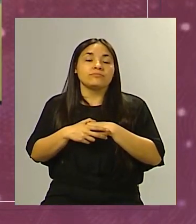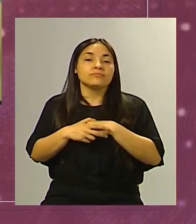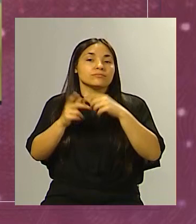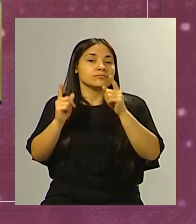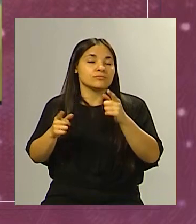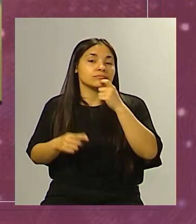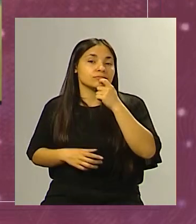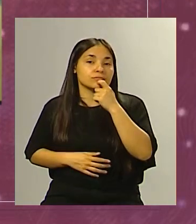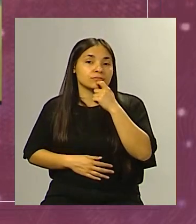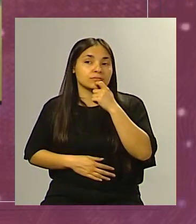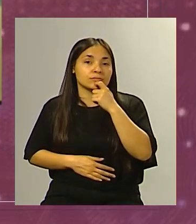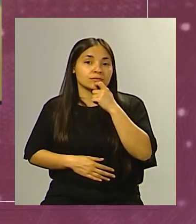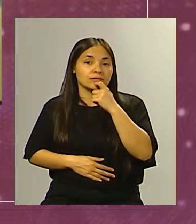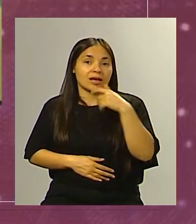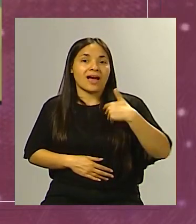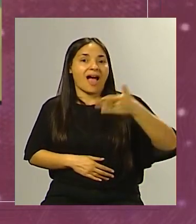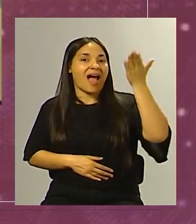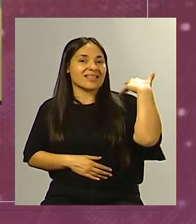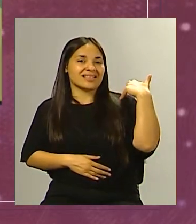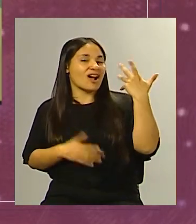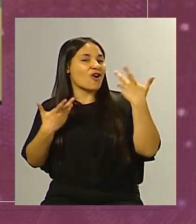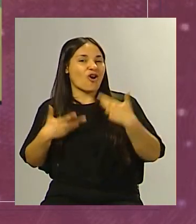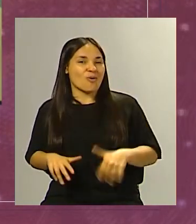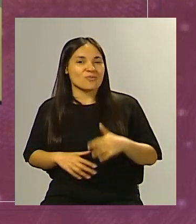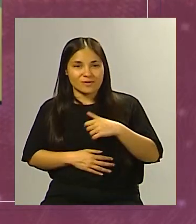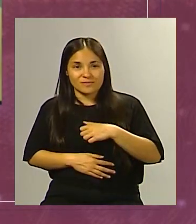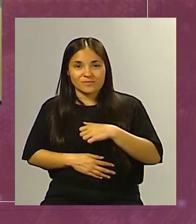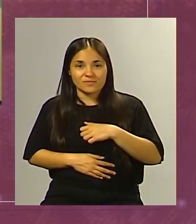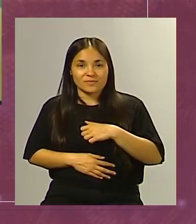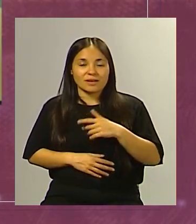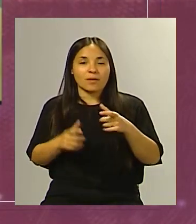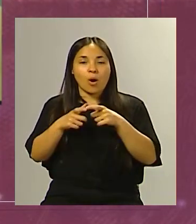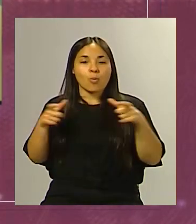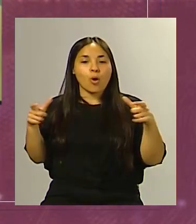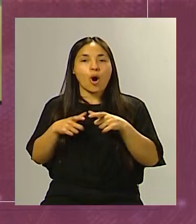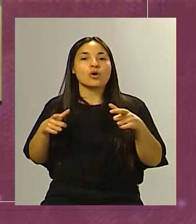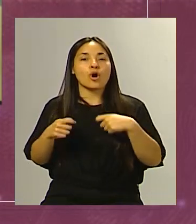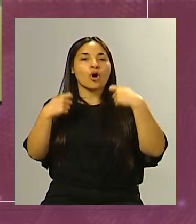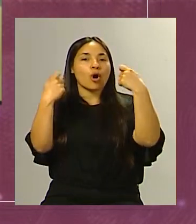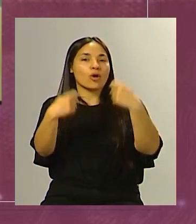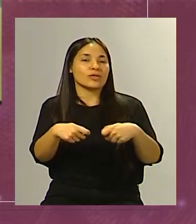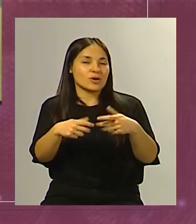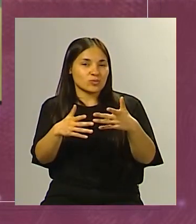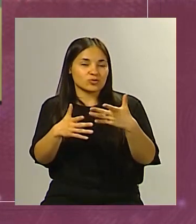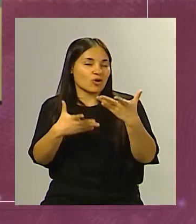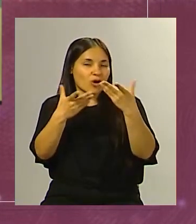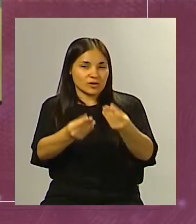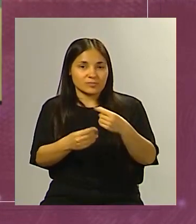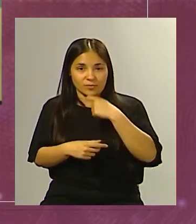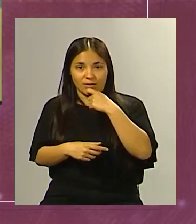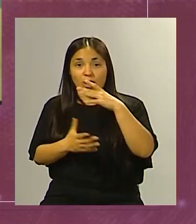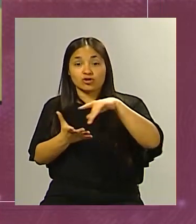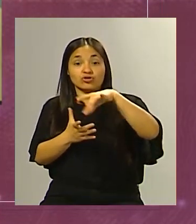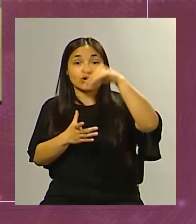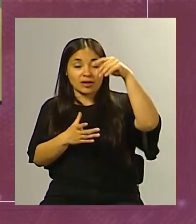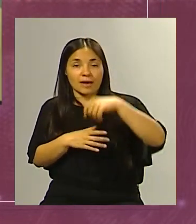a esto que antes se hacía muy comúnmente, que son los bonos contribución. Nosotros hacemos sorteos donde